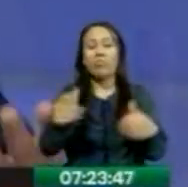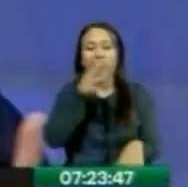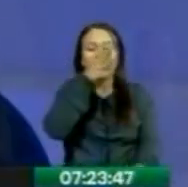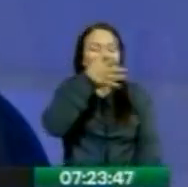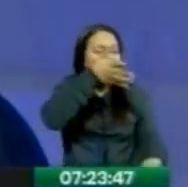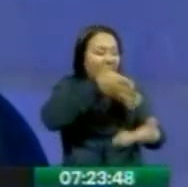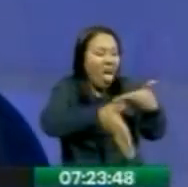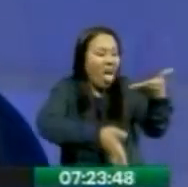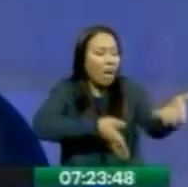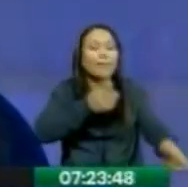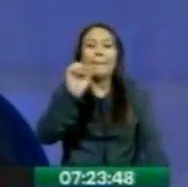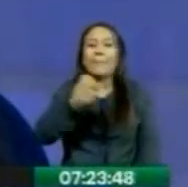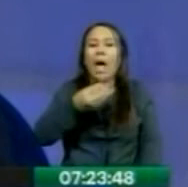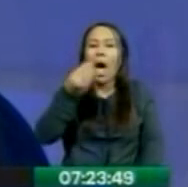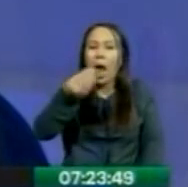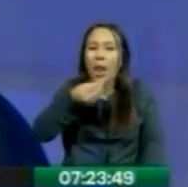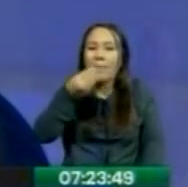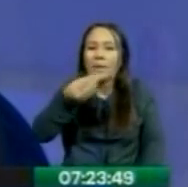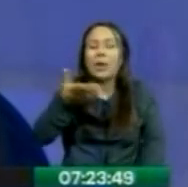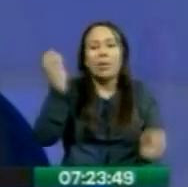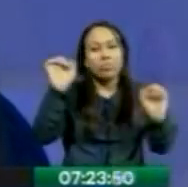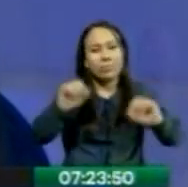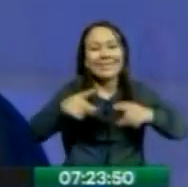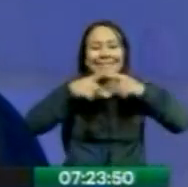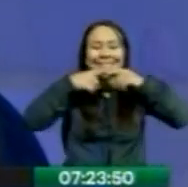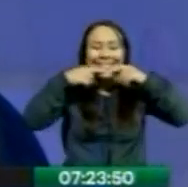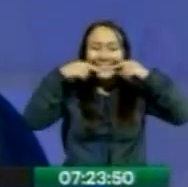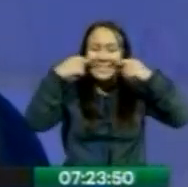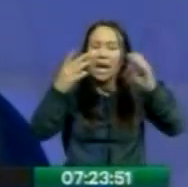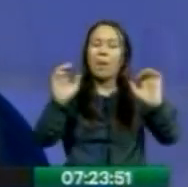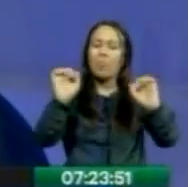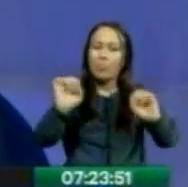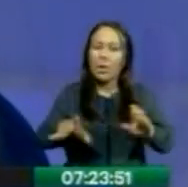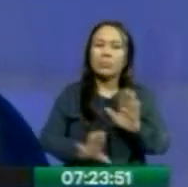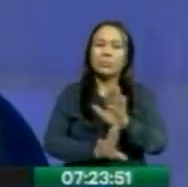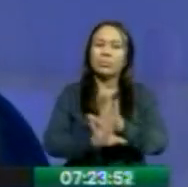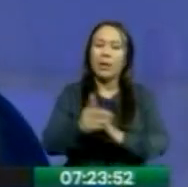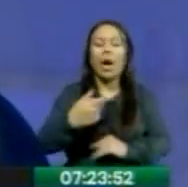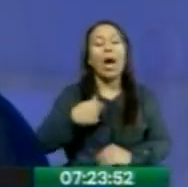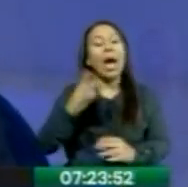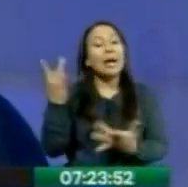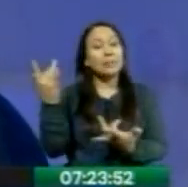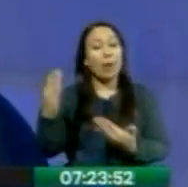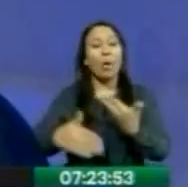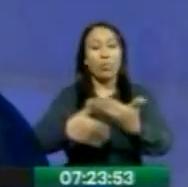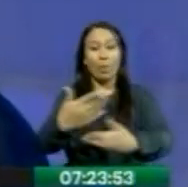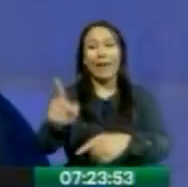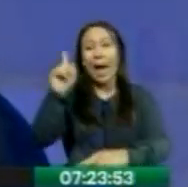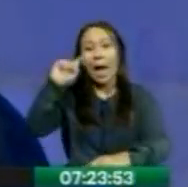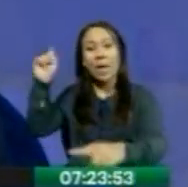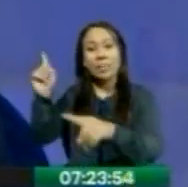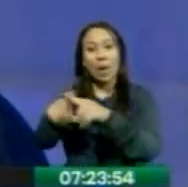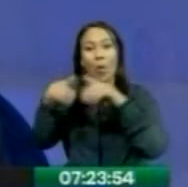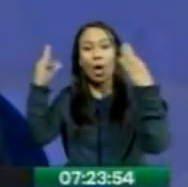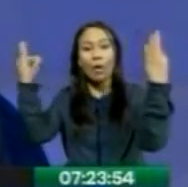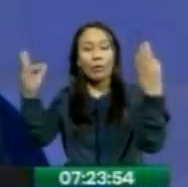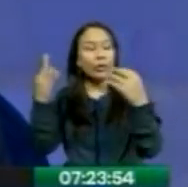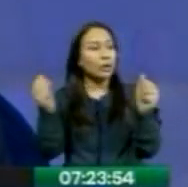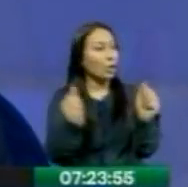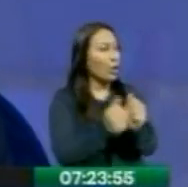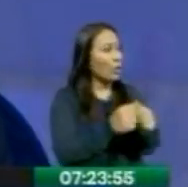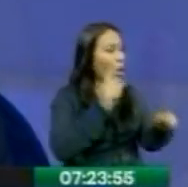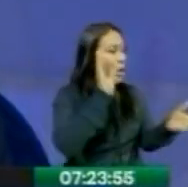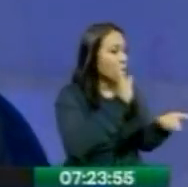tengan mejor alimentación y sobre todo tengan una sonrisa que les permita salir adelante. Esperamos con este convenio que se desarrollará en el